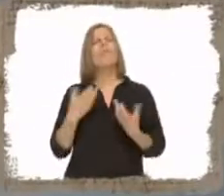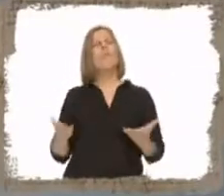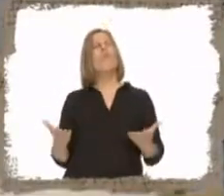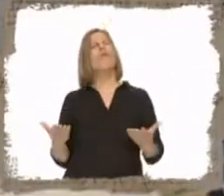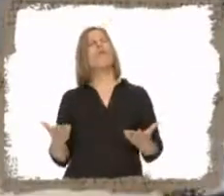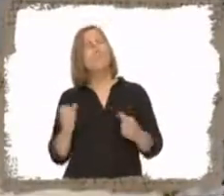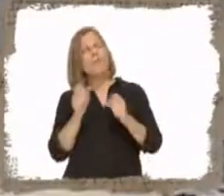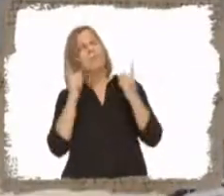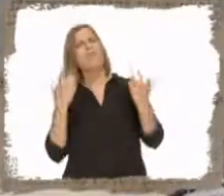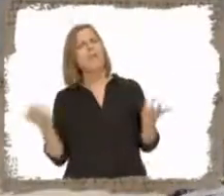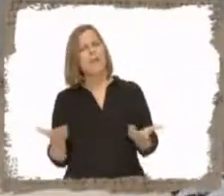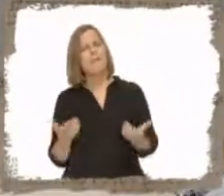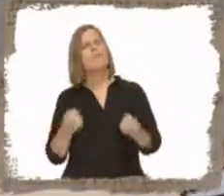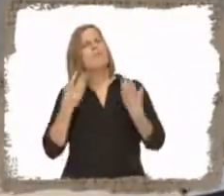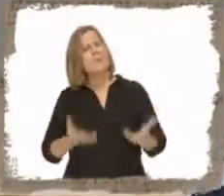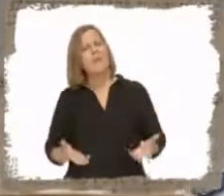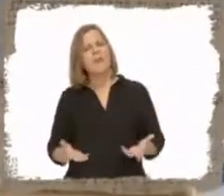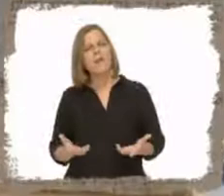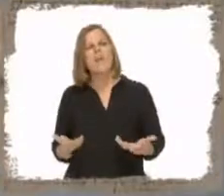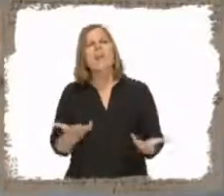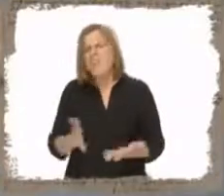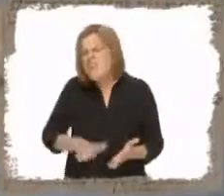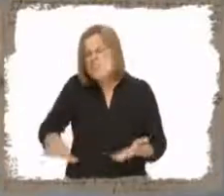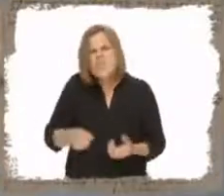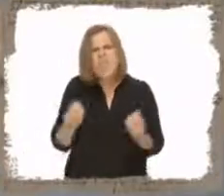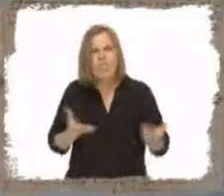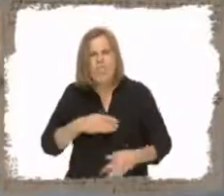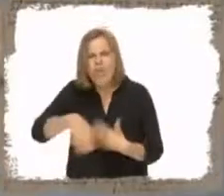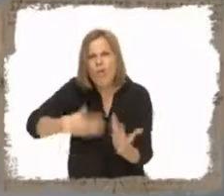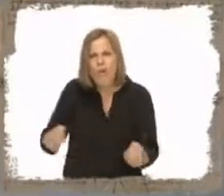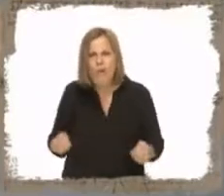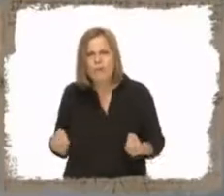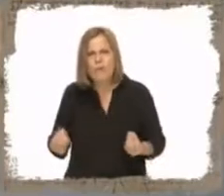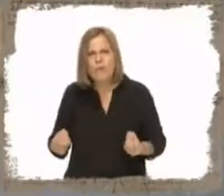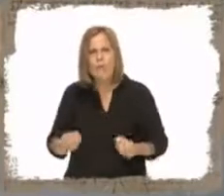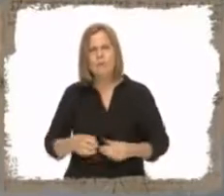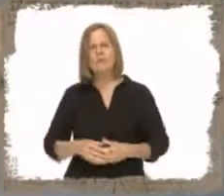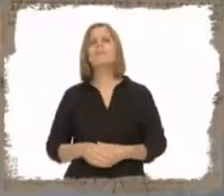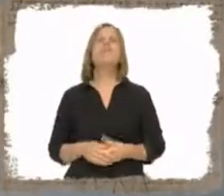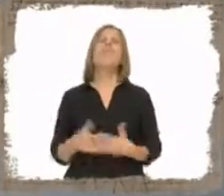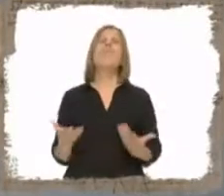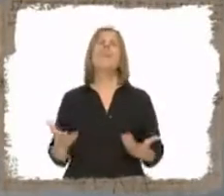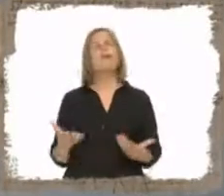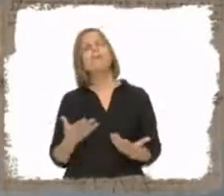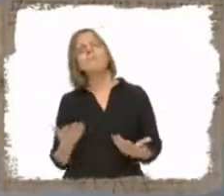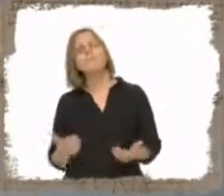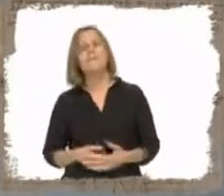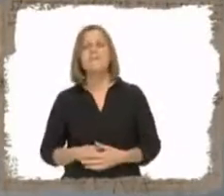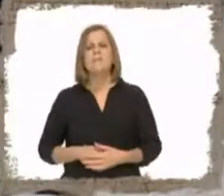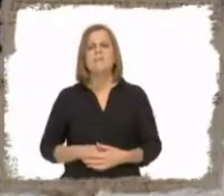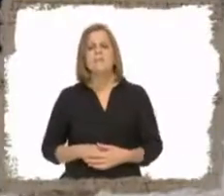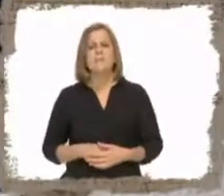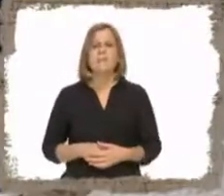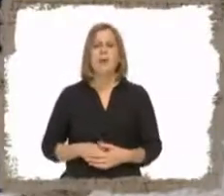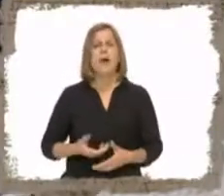por qué me despierta! ¿Qué hace todo esto acá? ¡Ay! Lo que pasa es